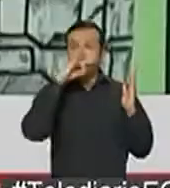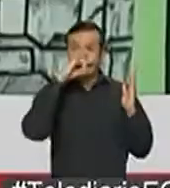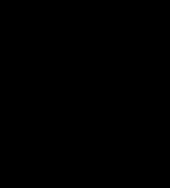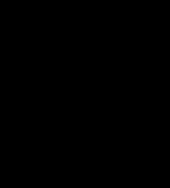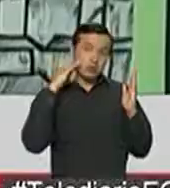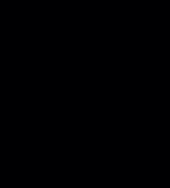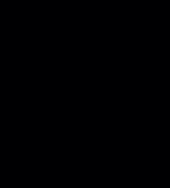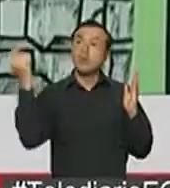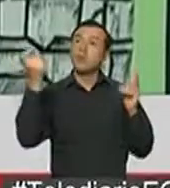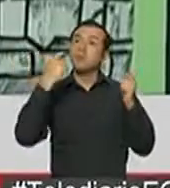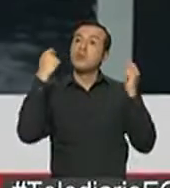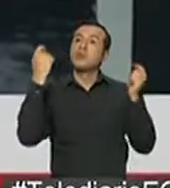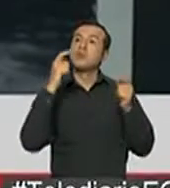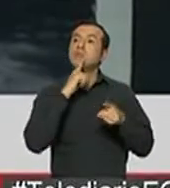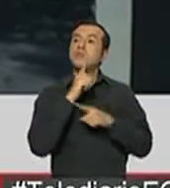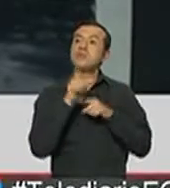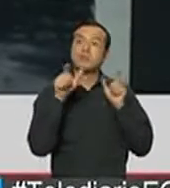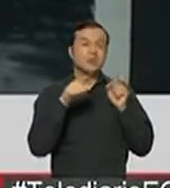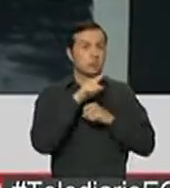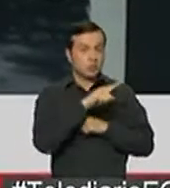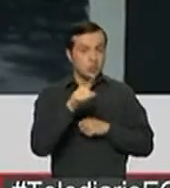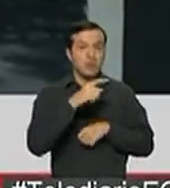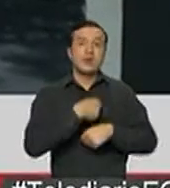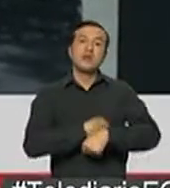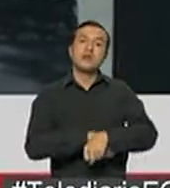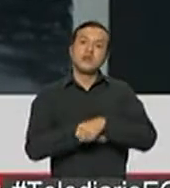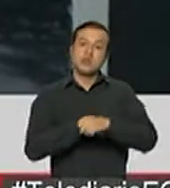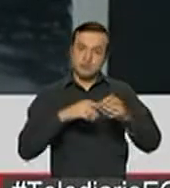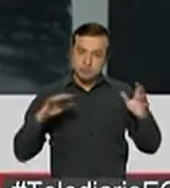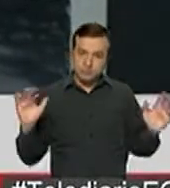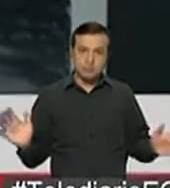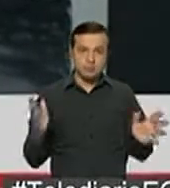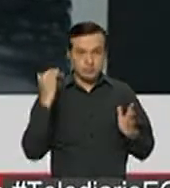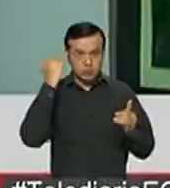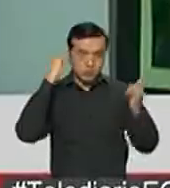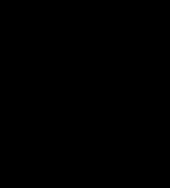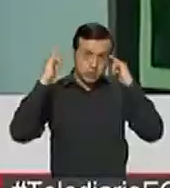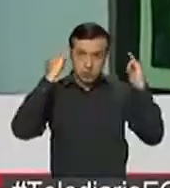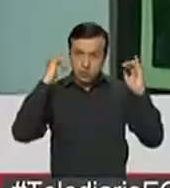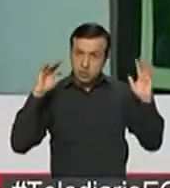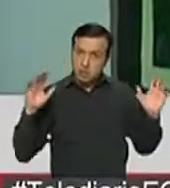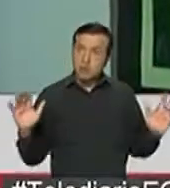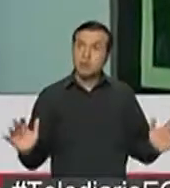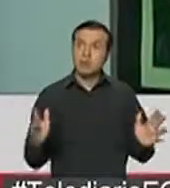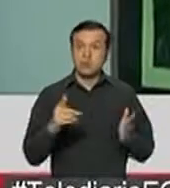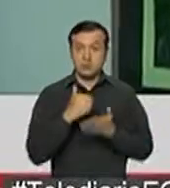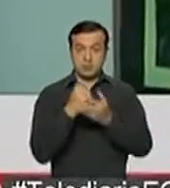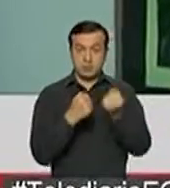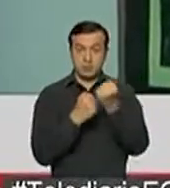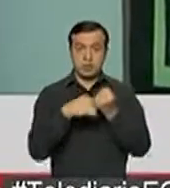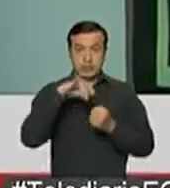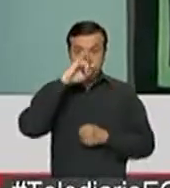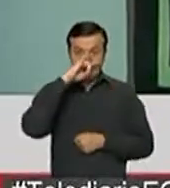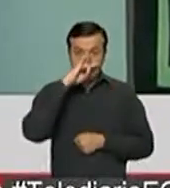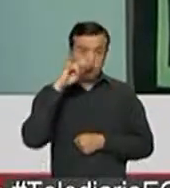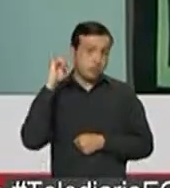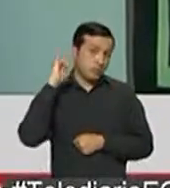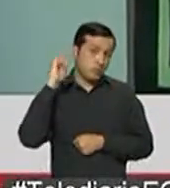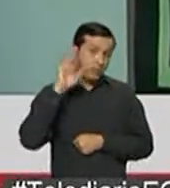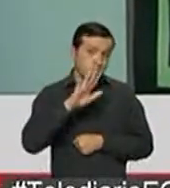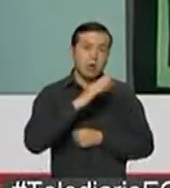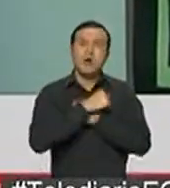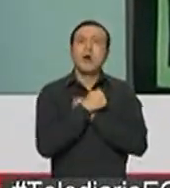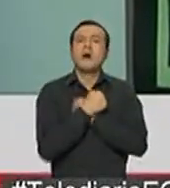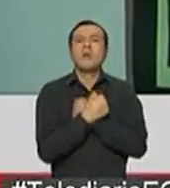la Fundación. Recibieron talleres para impulsar su creatividad. Es darle a nuestros niños, a través del amor,